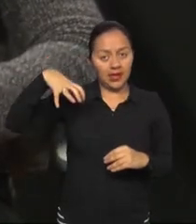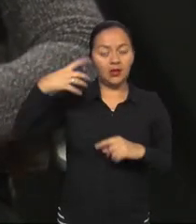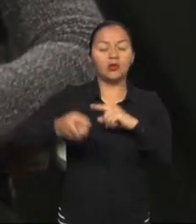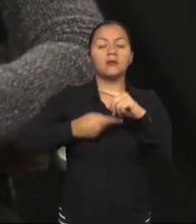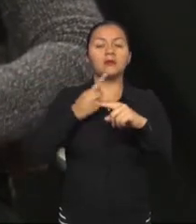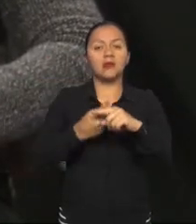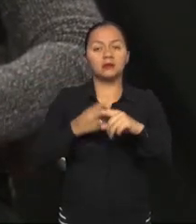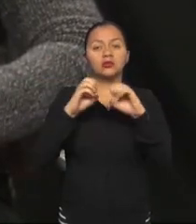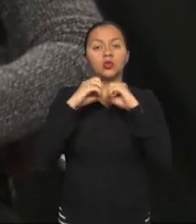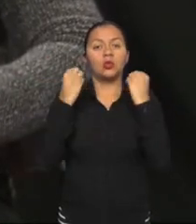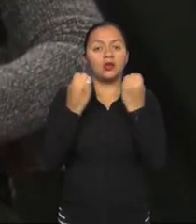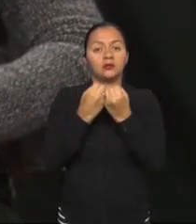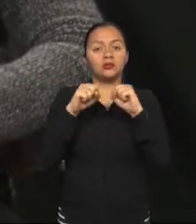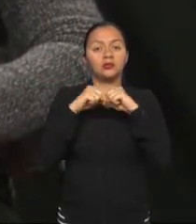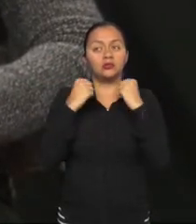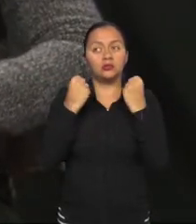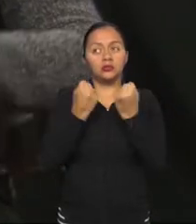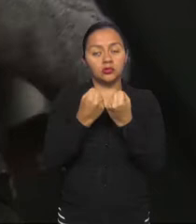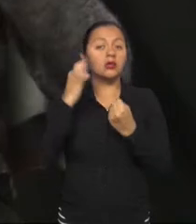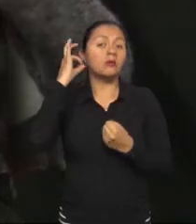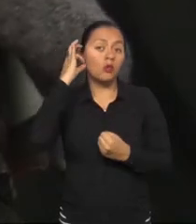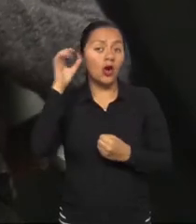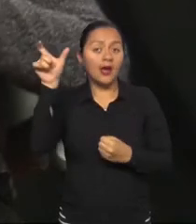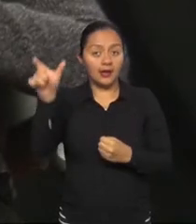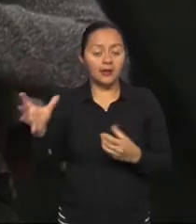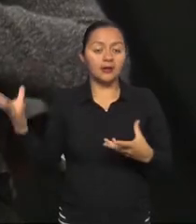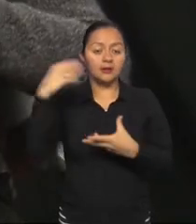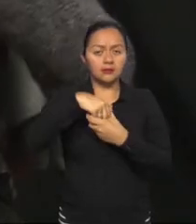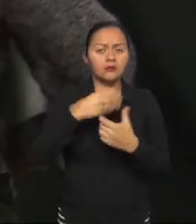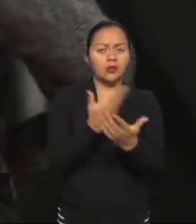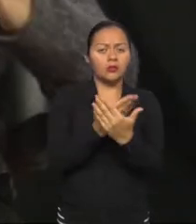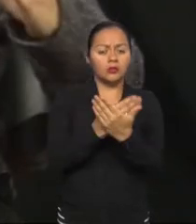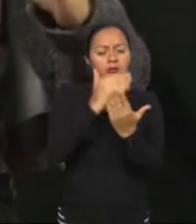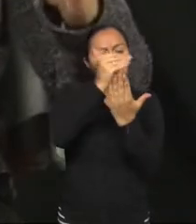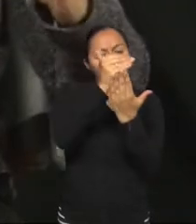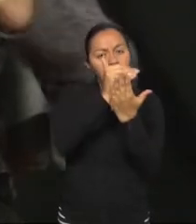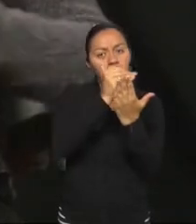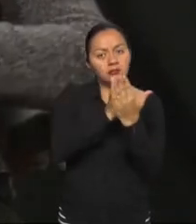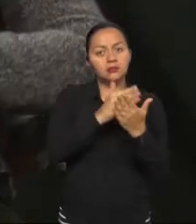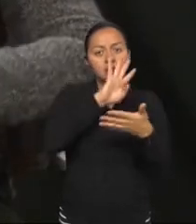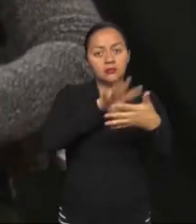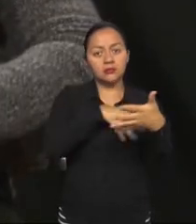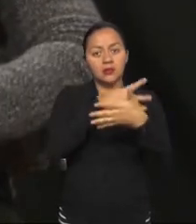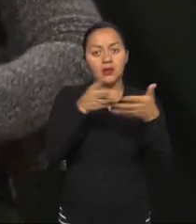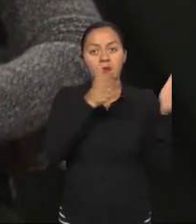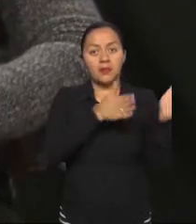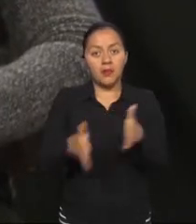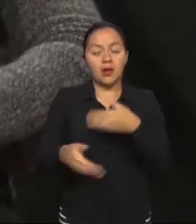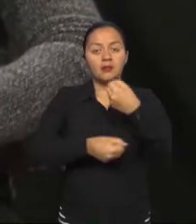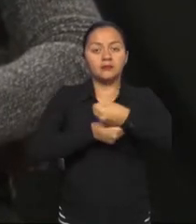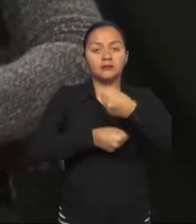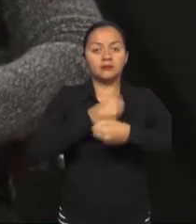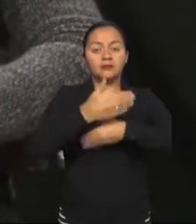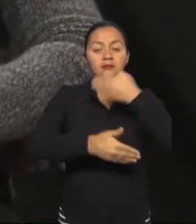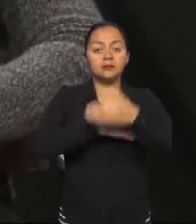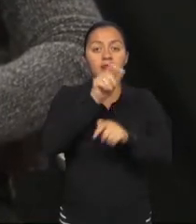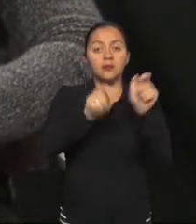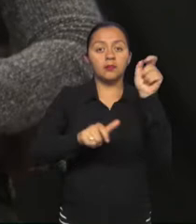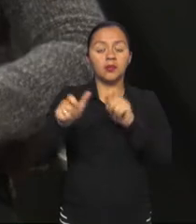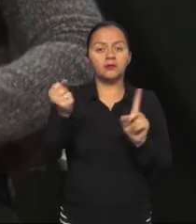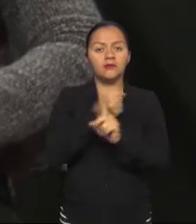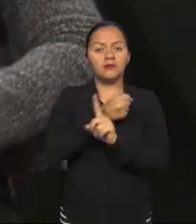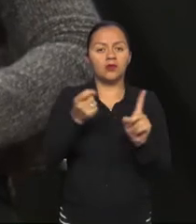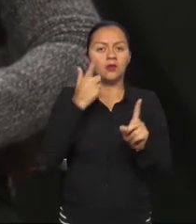las organizaciones de mujeres para plantear toda una ruta en donde las personas que sufren violencia de